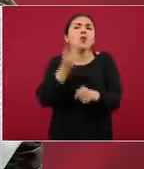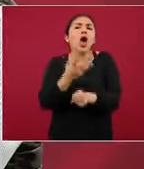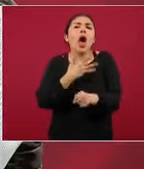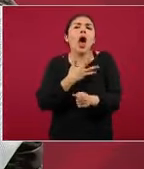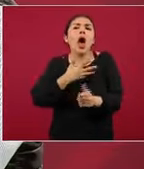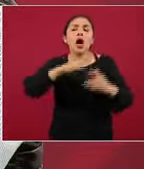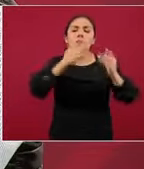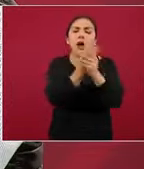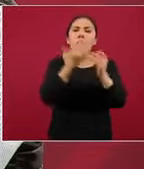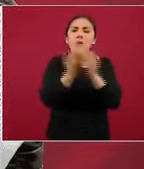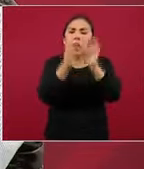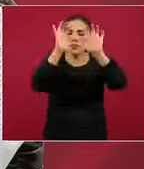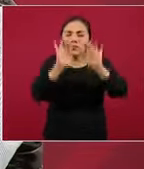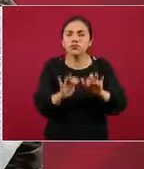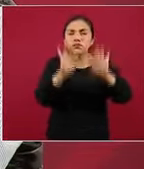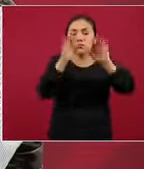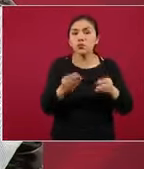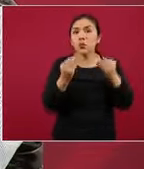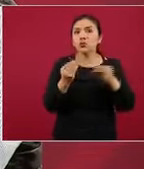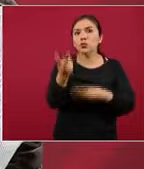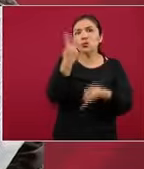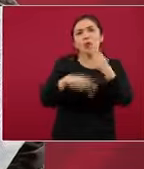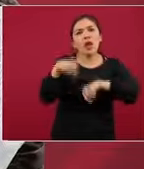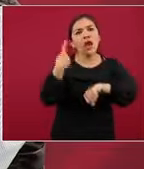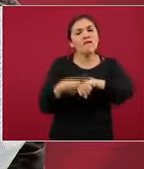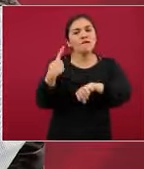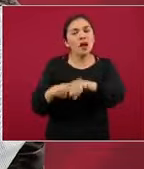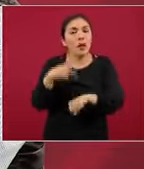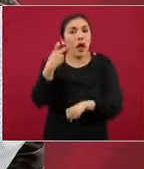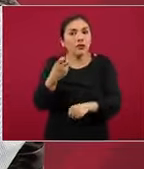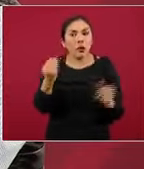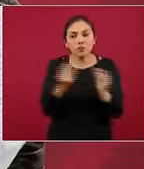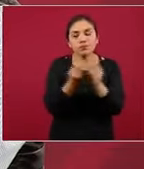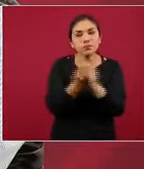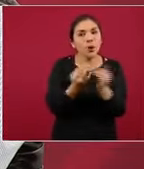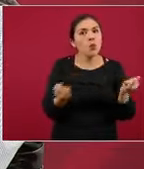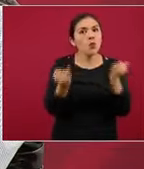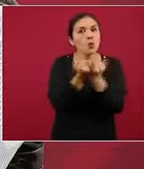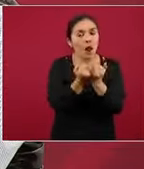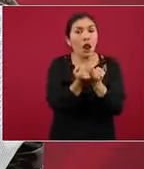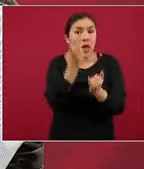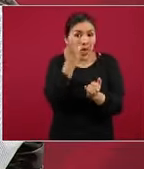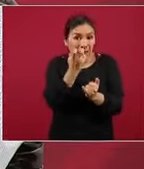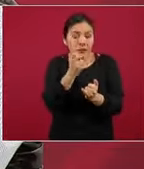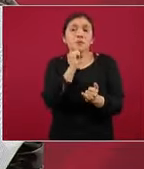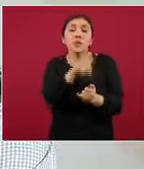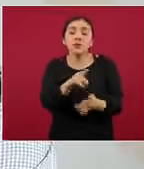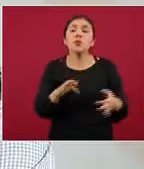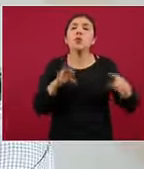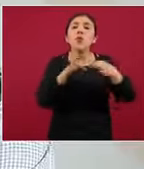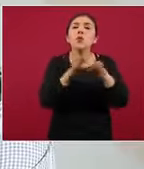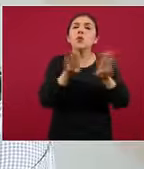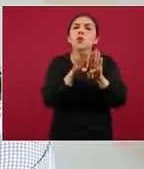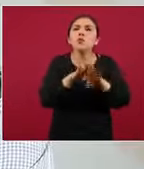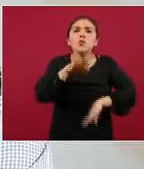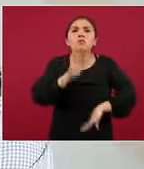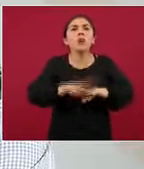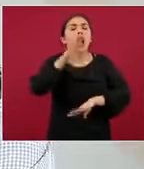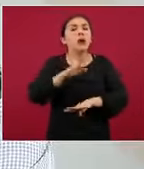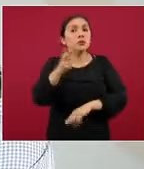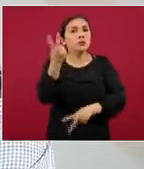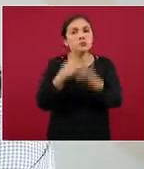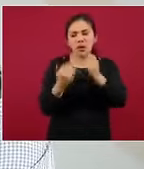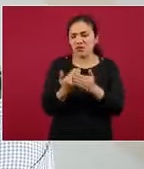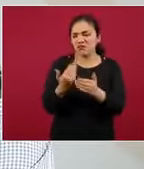documentar una cantidad importante de casos, porque esta cantidad importante de casos estuvo asociada a un incremento que se vio en